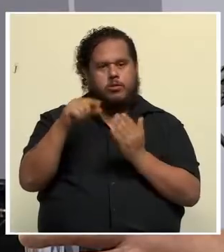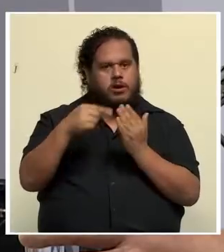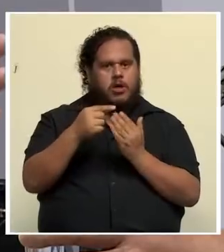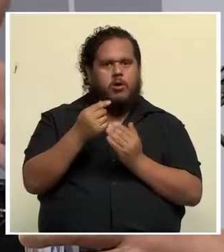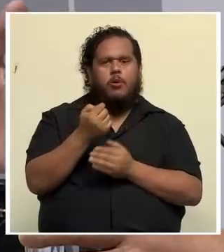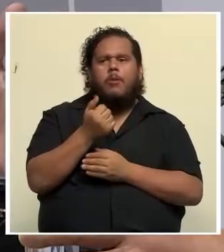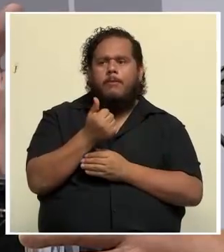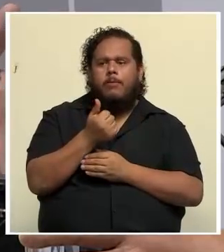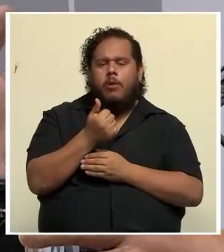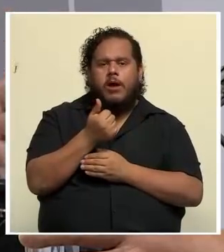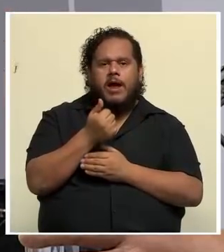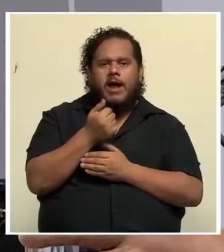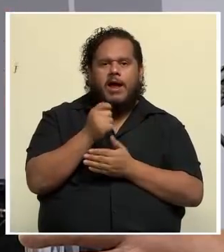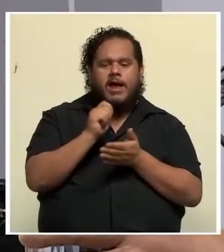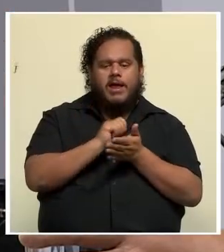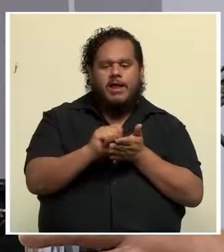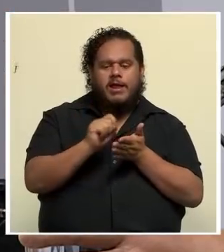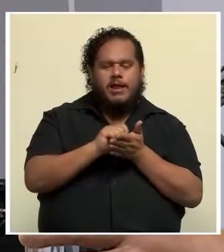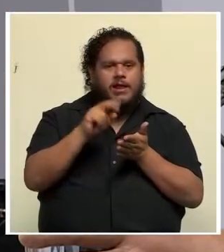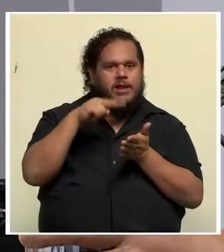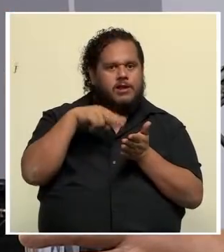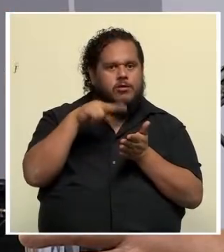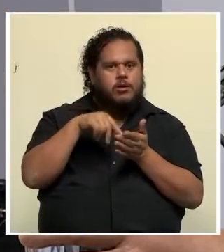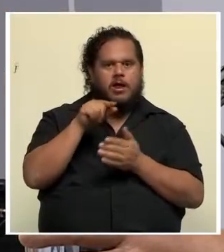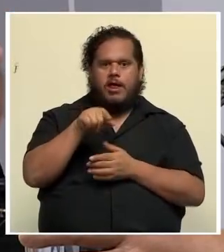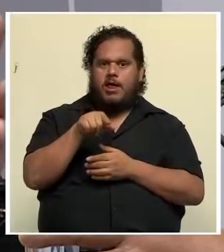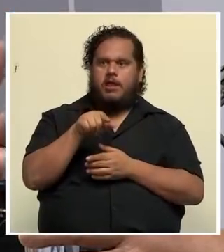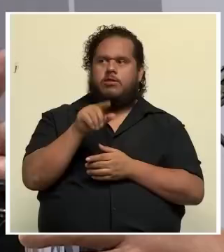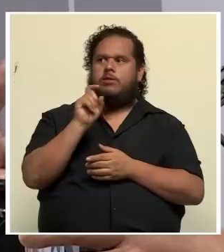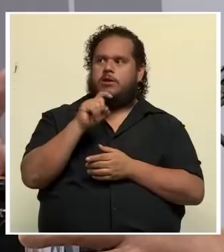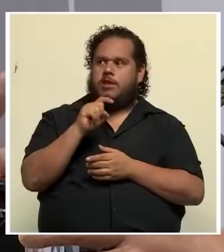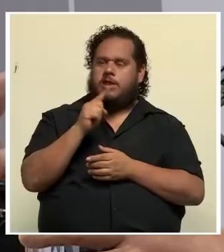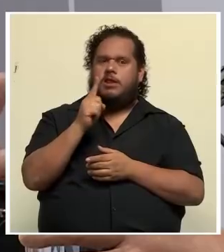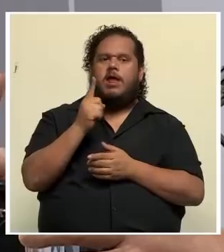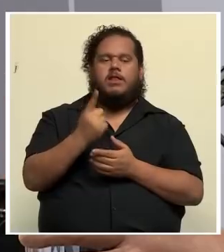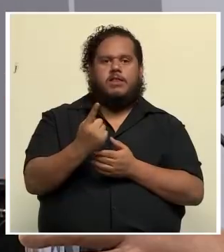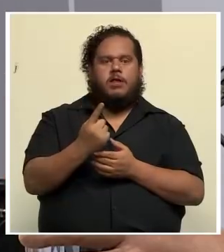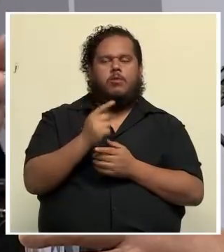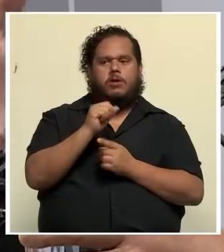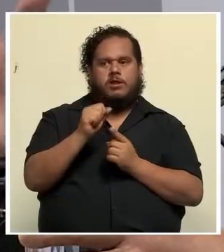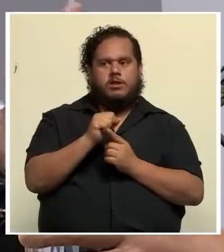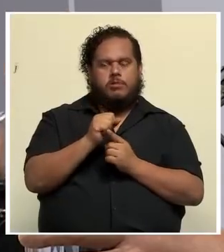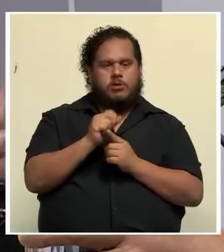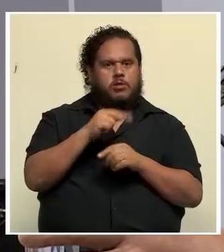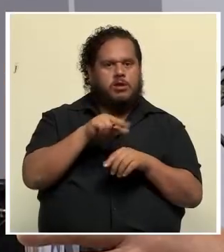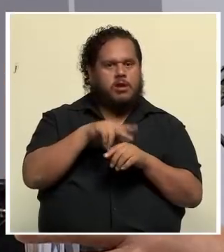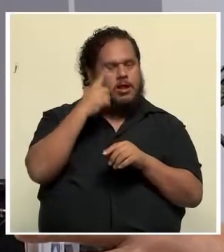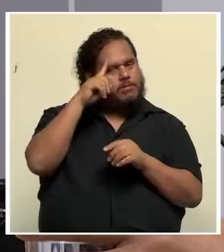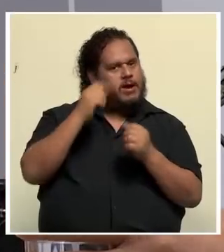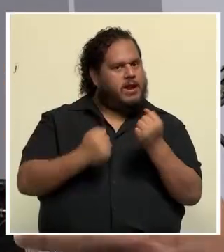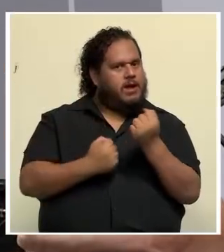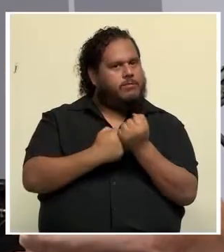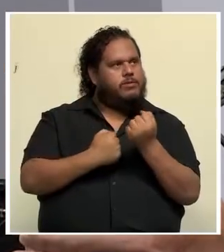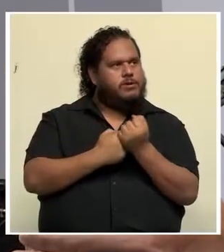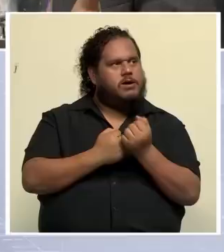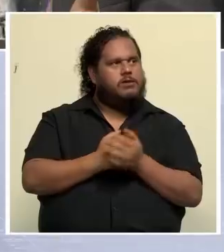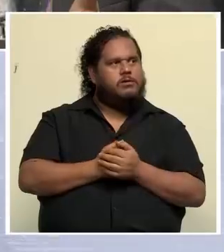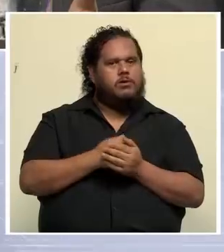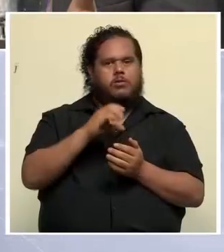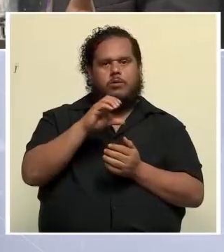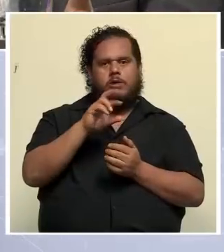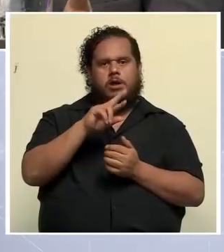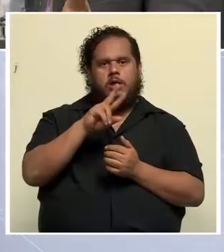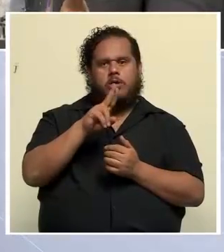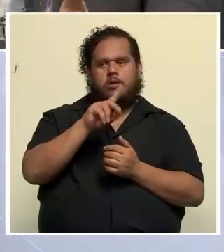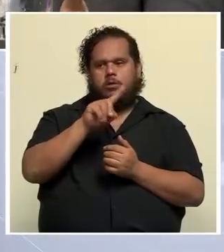poca lectoescritura. Claro. Y eso requiere de una cruzada nacional para apoyarlos. Una cruzada, José María,